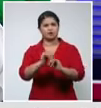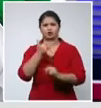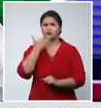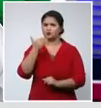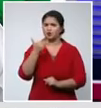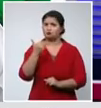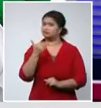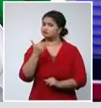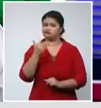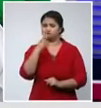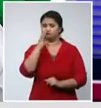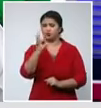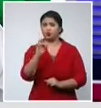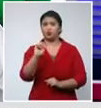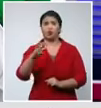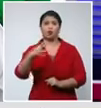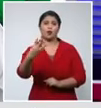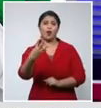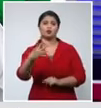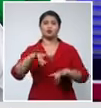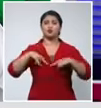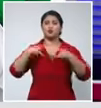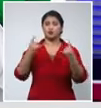lamentablemente 4 fallecidos en el día de hoy,